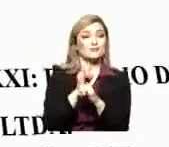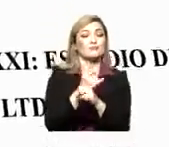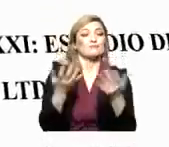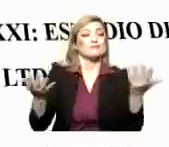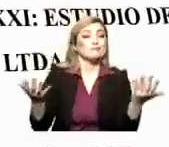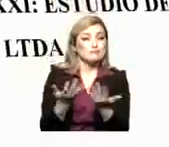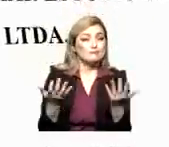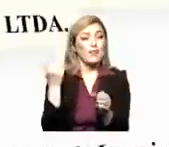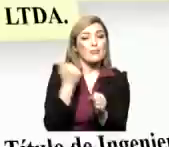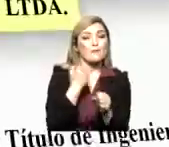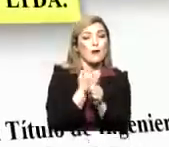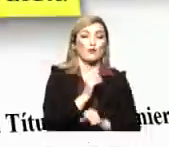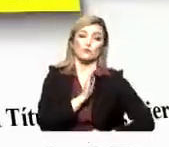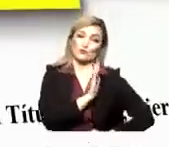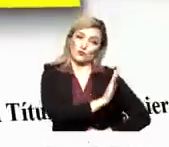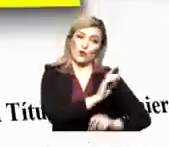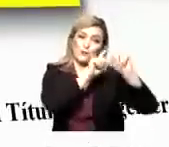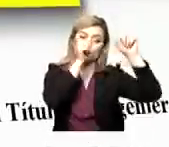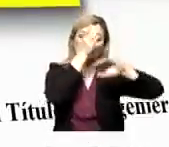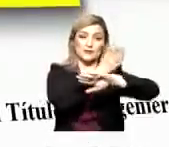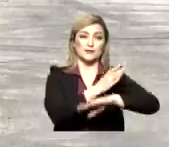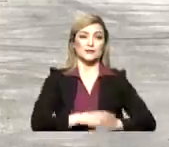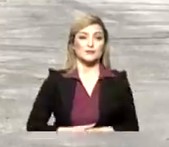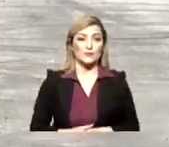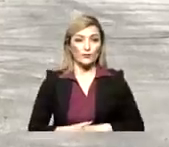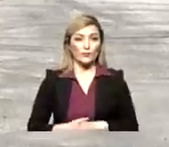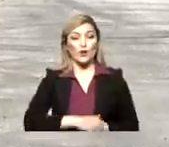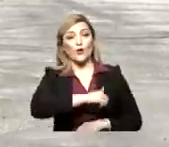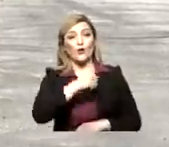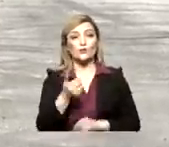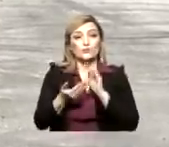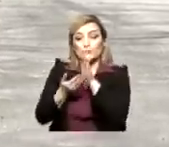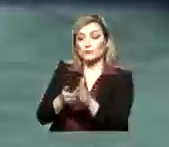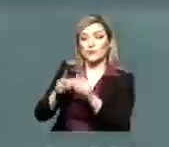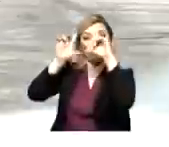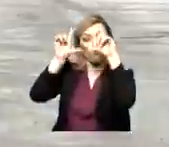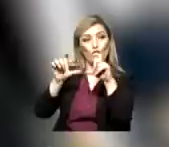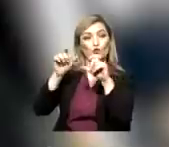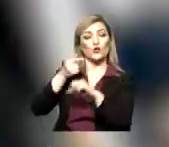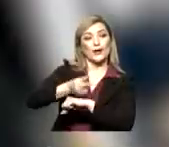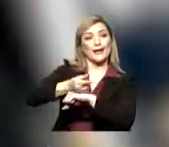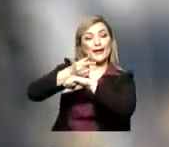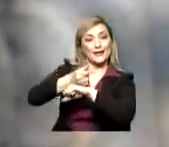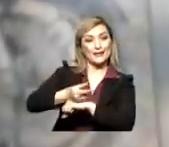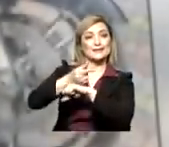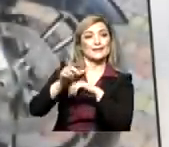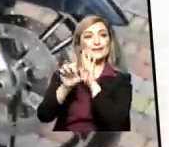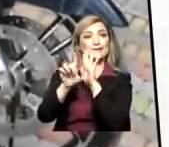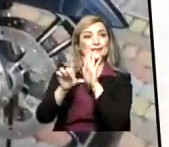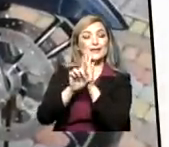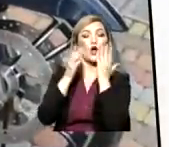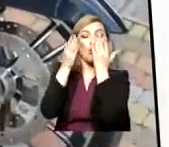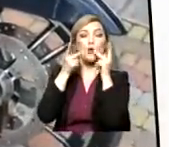hizo alrededor del trabajo de la empresa GEINCO. Otro caso, esta foto muestra a la gerente jurídica de la empresa de